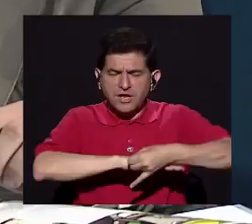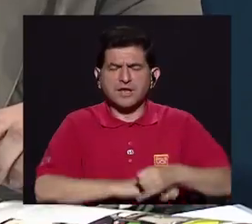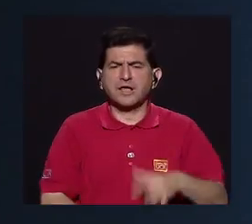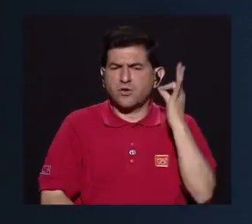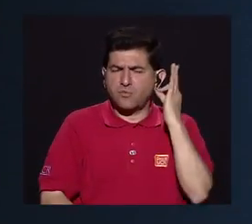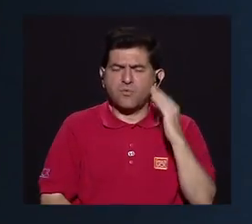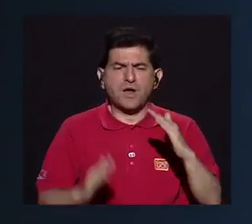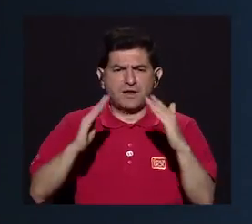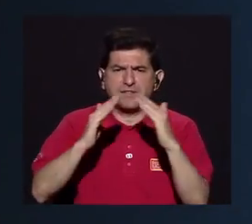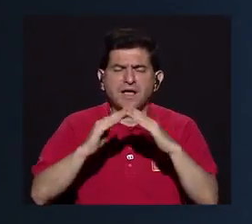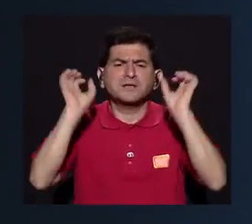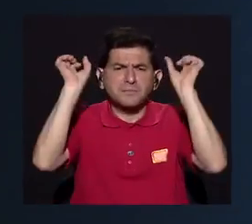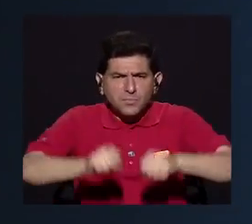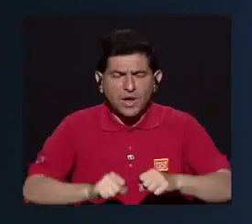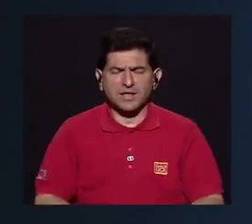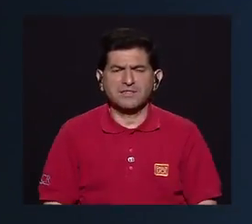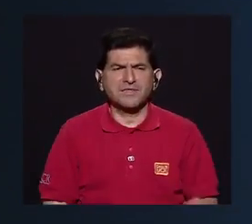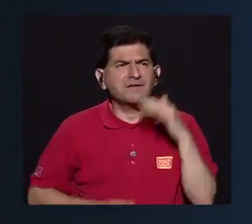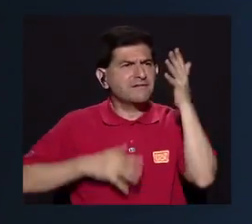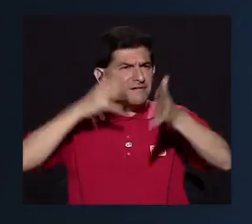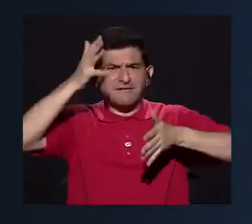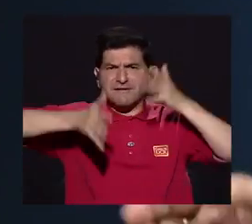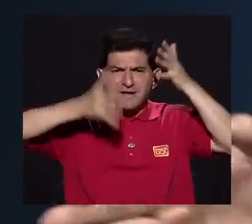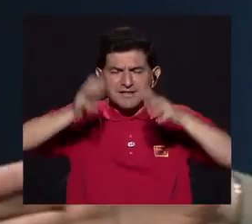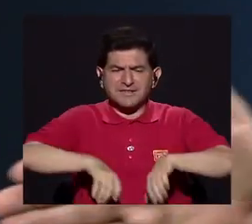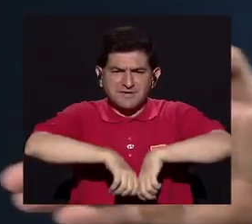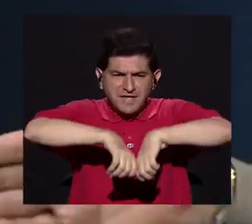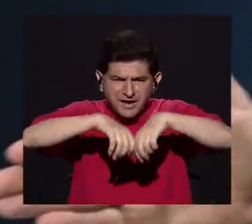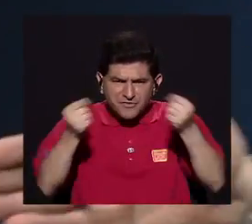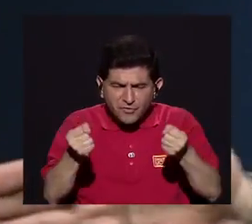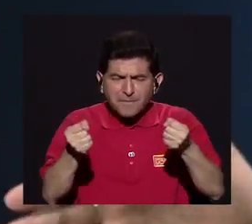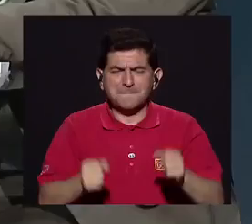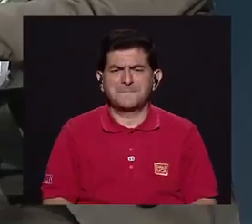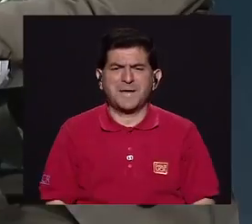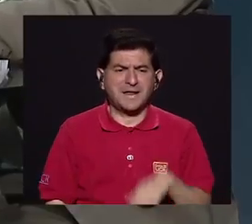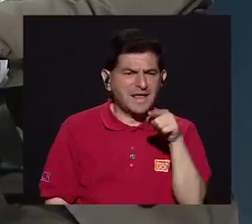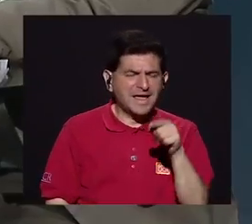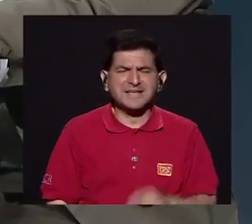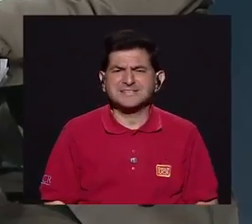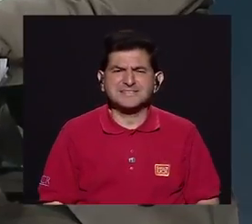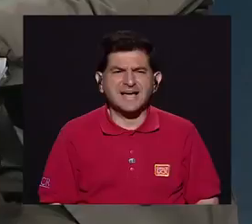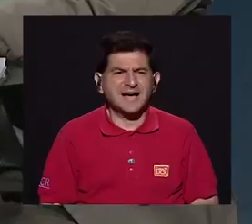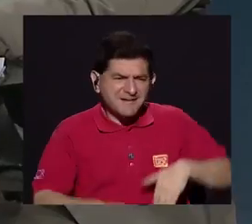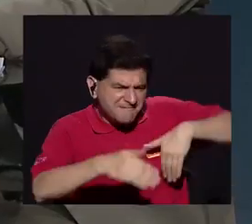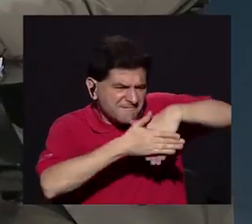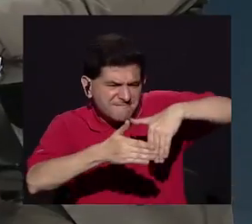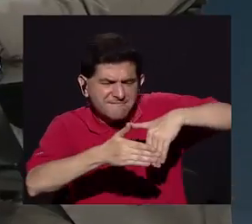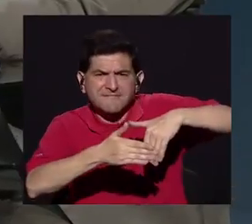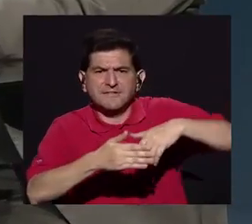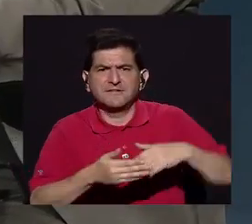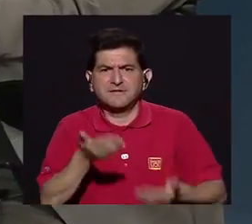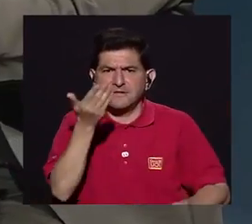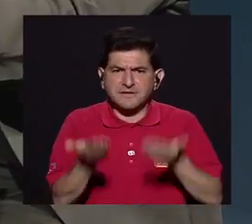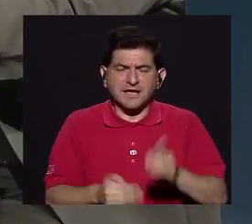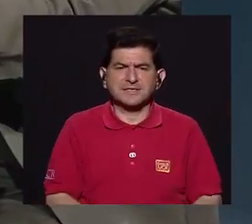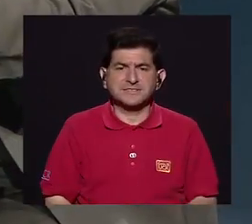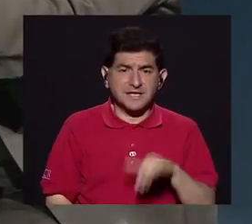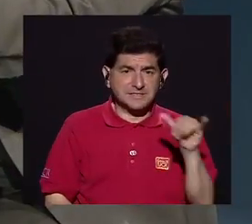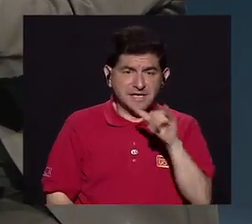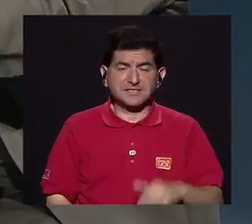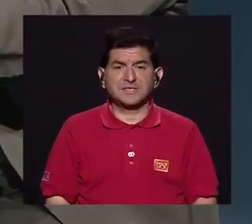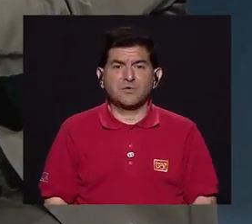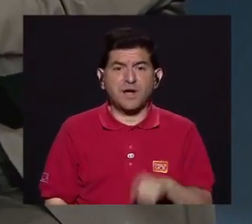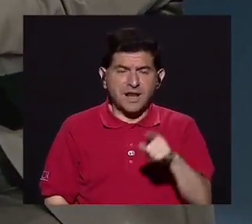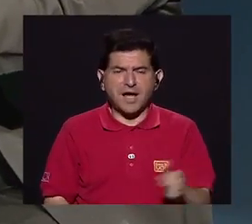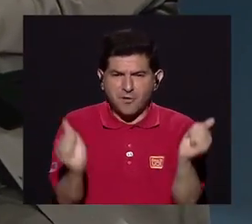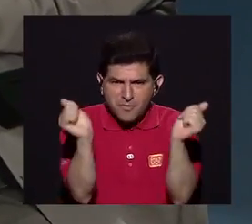casa. La creatividad es cómo... ¿Cómo rompes ese bloqueo? ¿Cómo romper el bloqueo? ¿Qué es el grillete de cara a